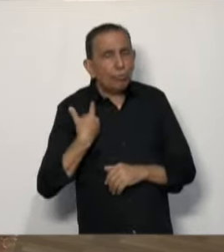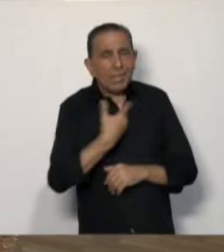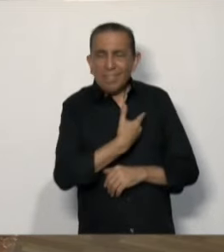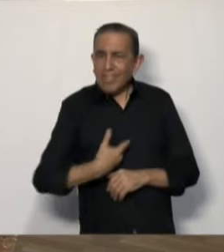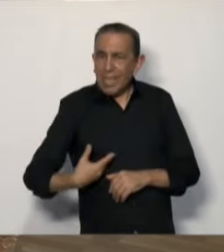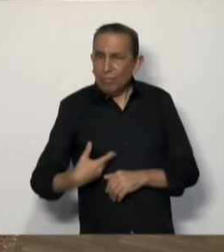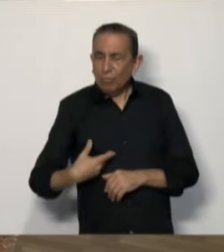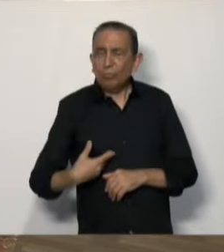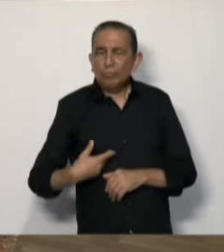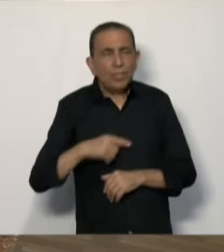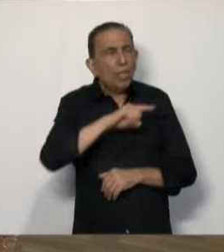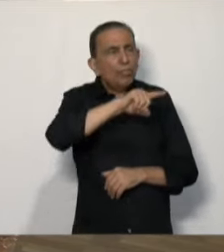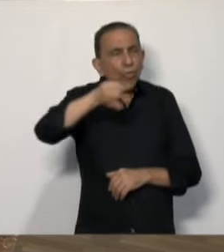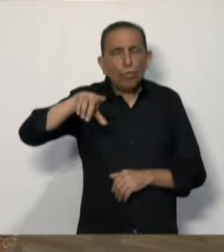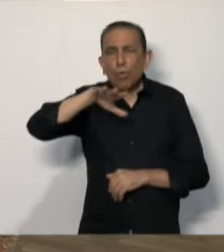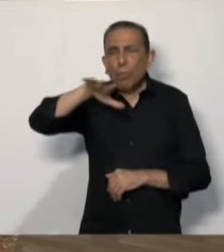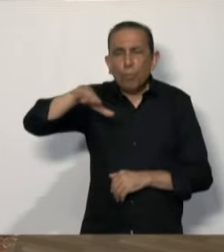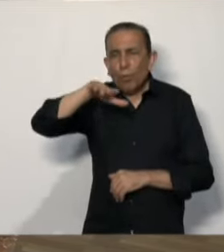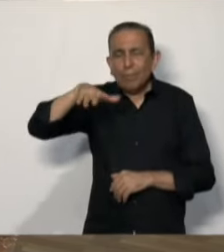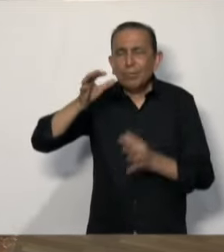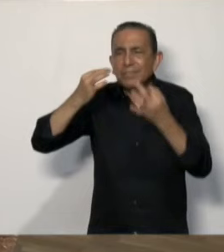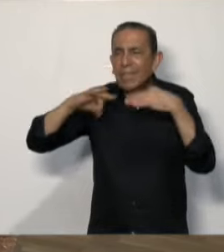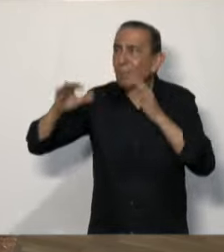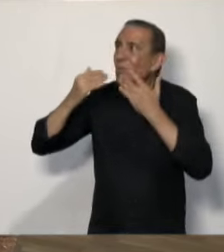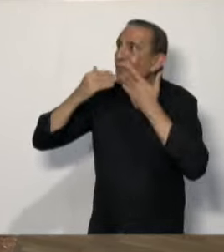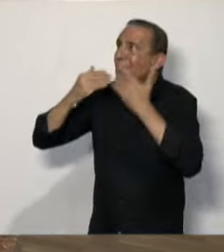y diáconos y a todo el pueblo redimido por ti.